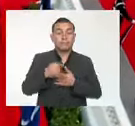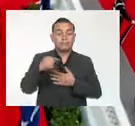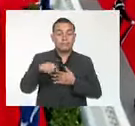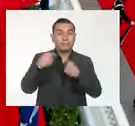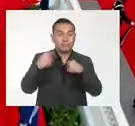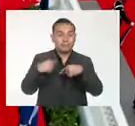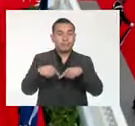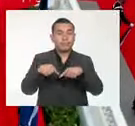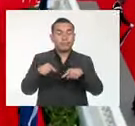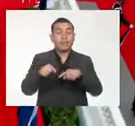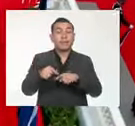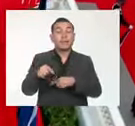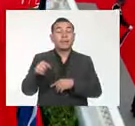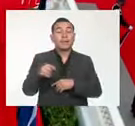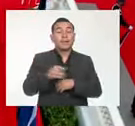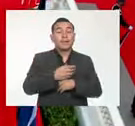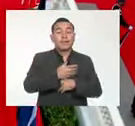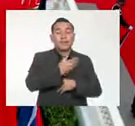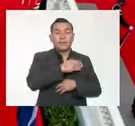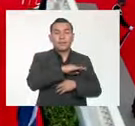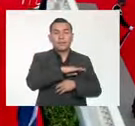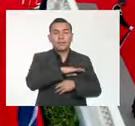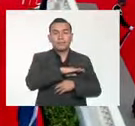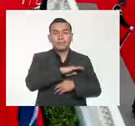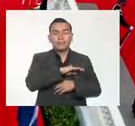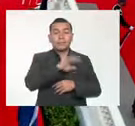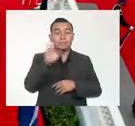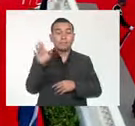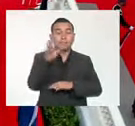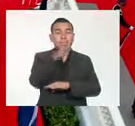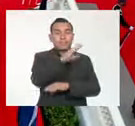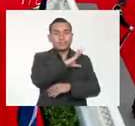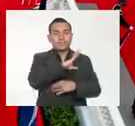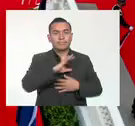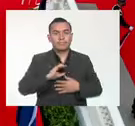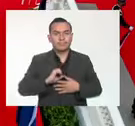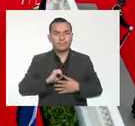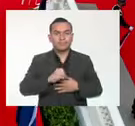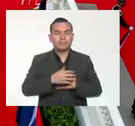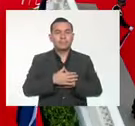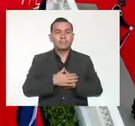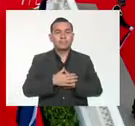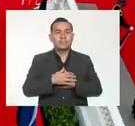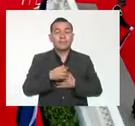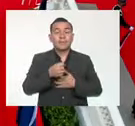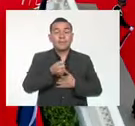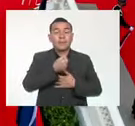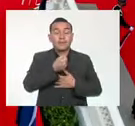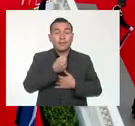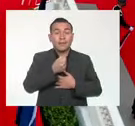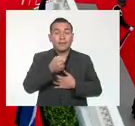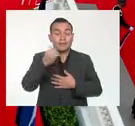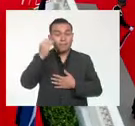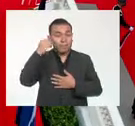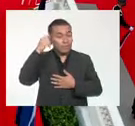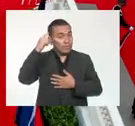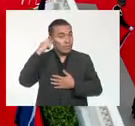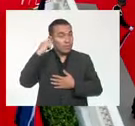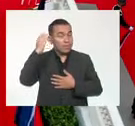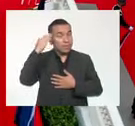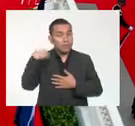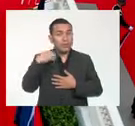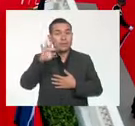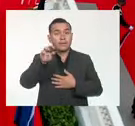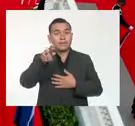Enseguida, entonaremos las sagradas notas del himno nacional de El Salvador en voz de los cantantes Florence